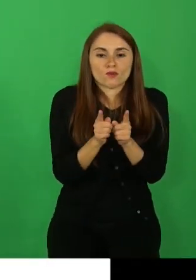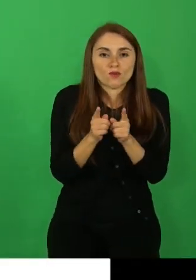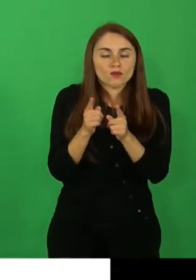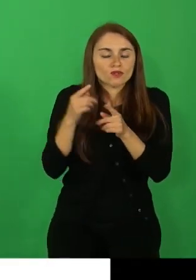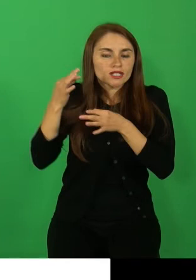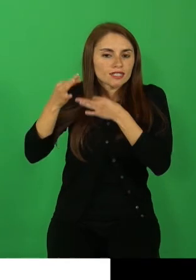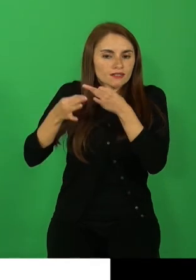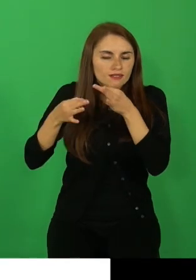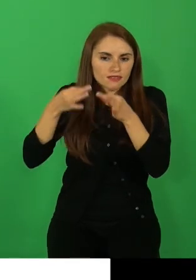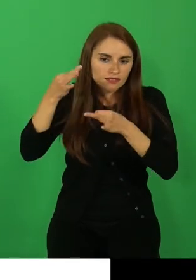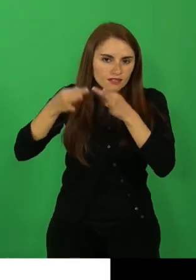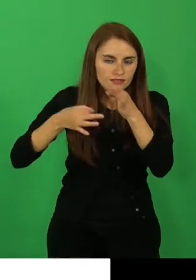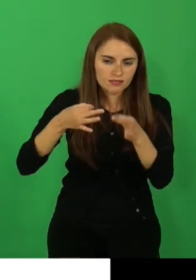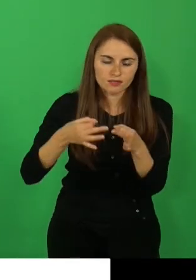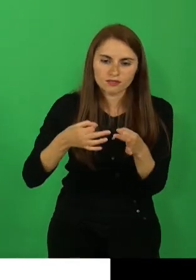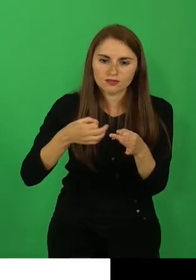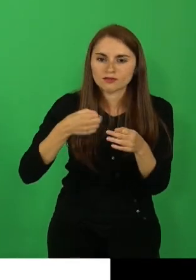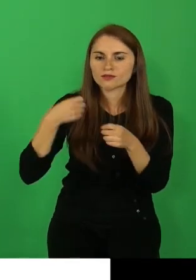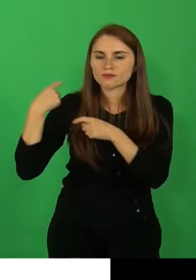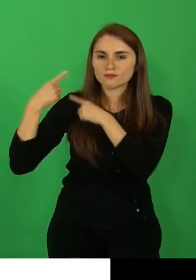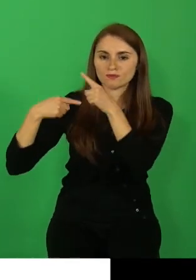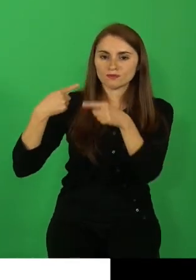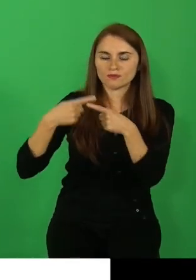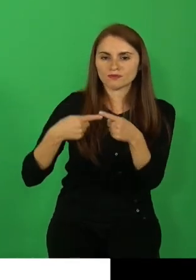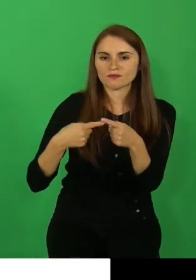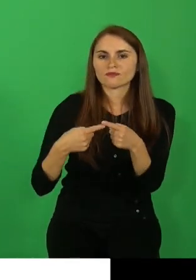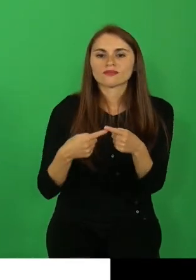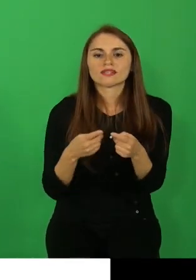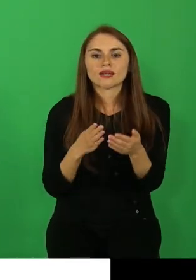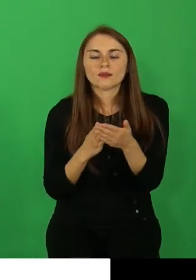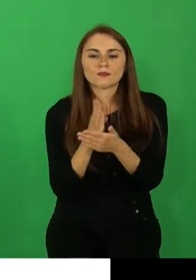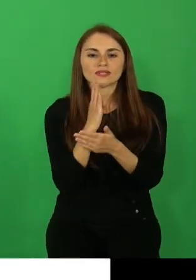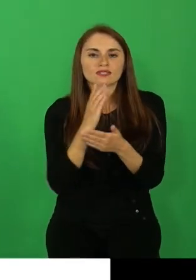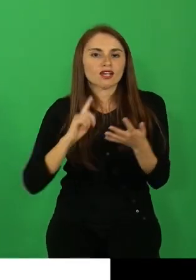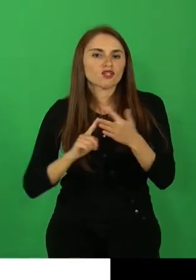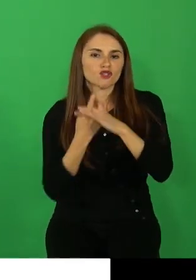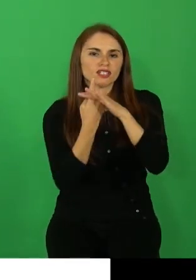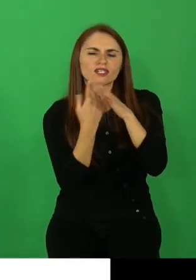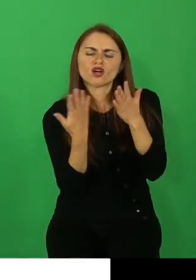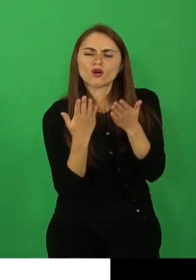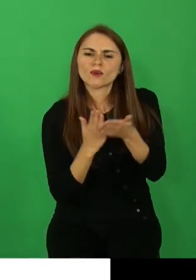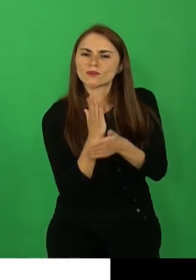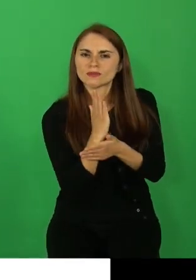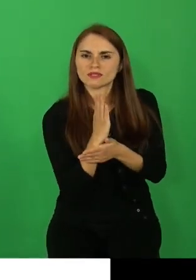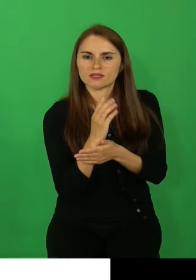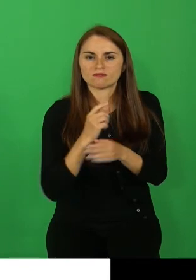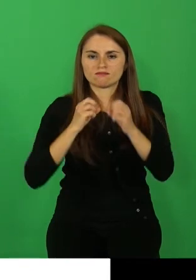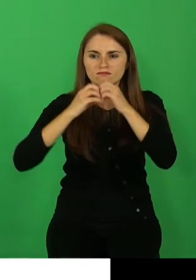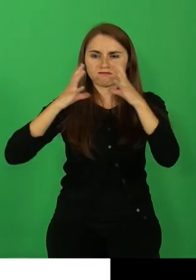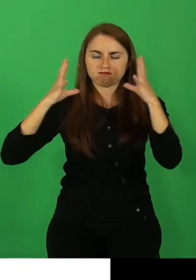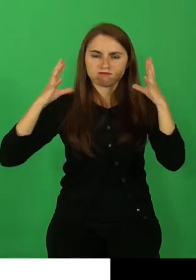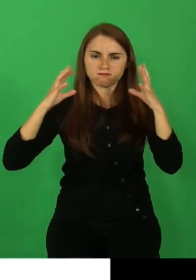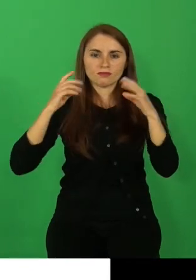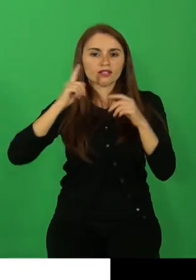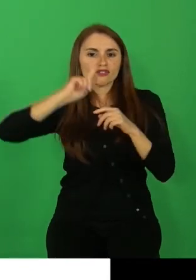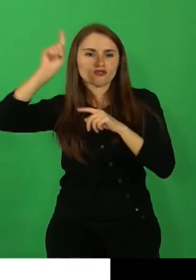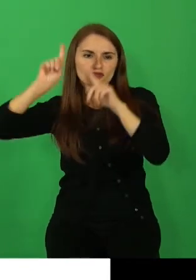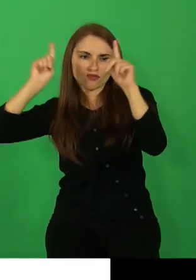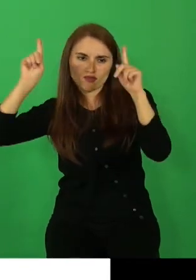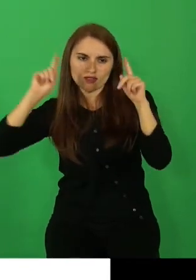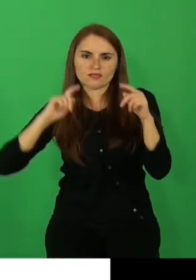tradicionales que tratan de explicar el origen de algo. Incluye seres mágicos y